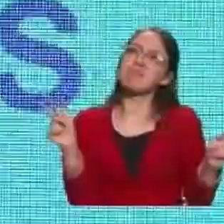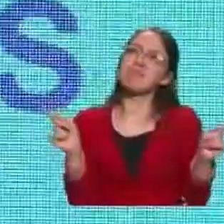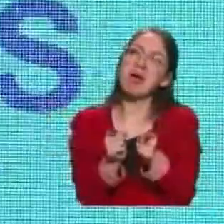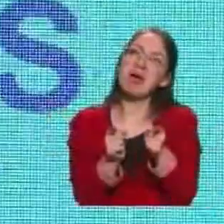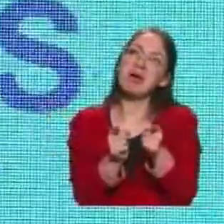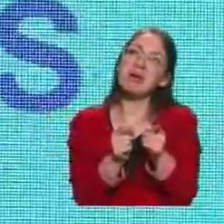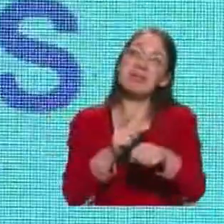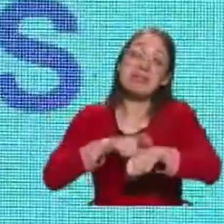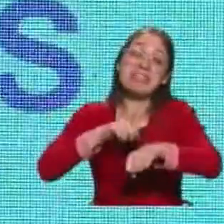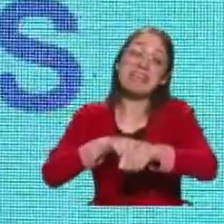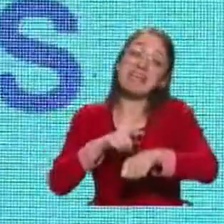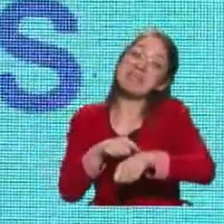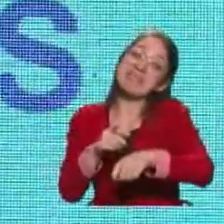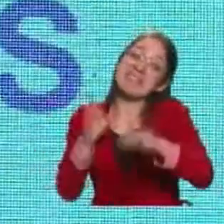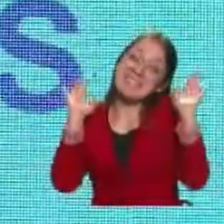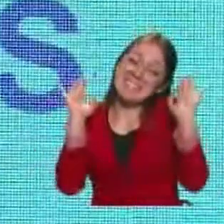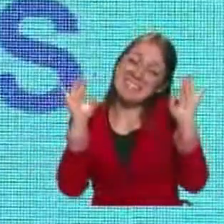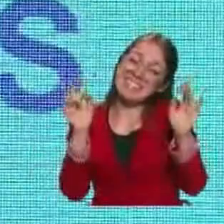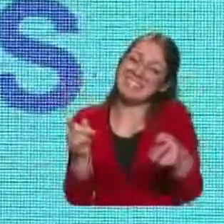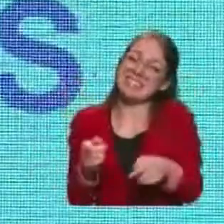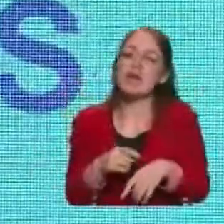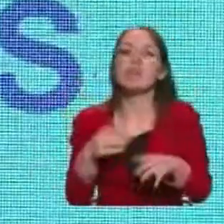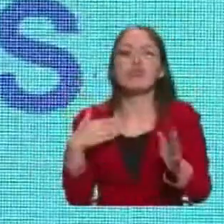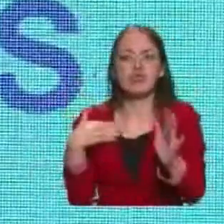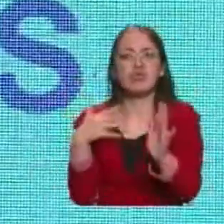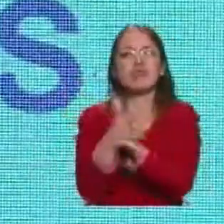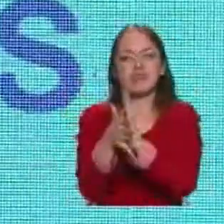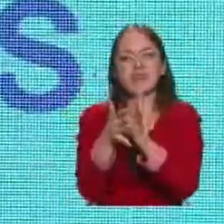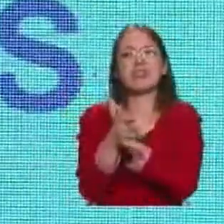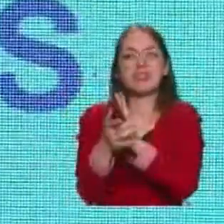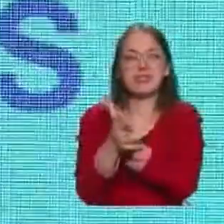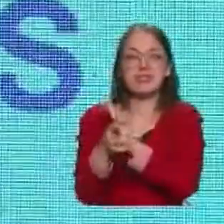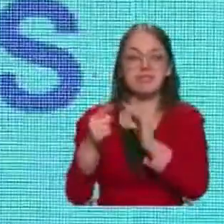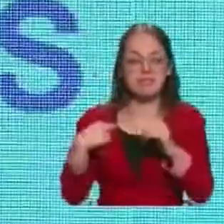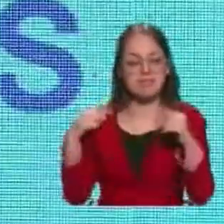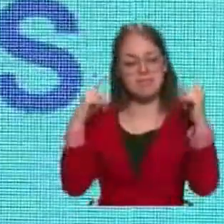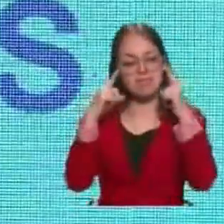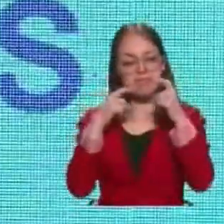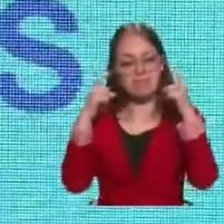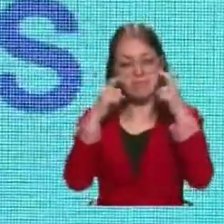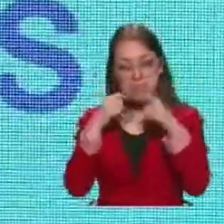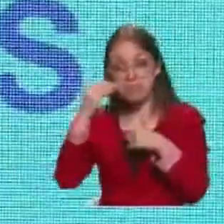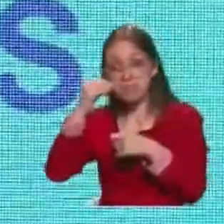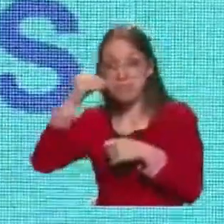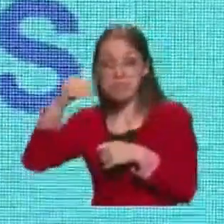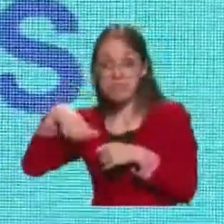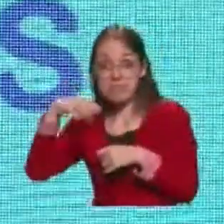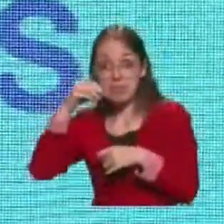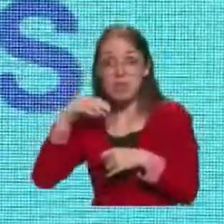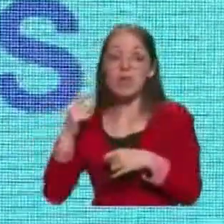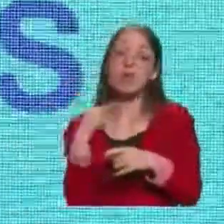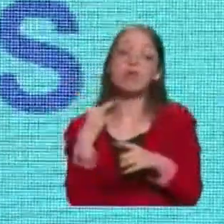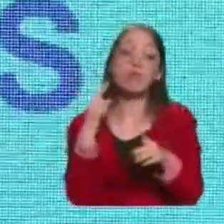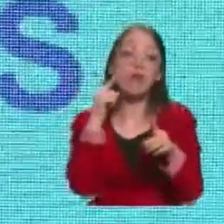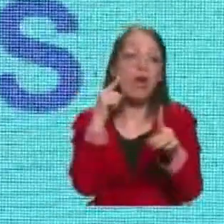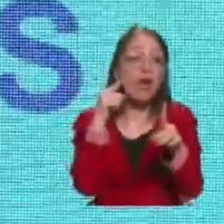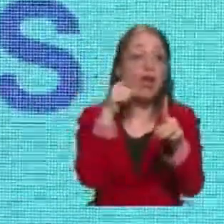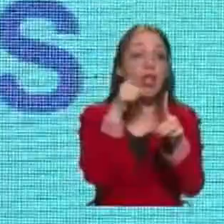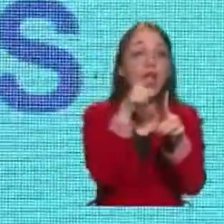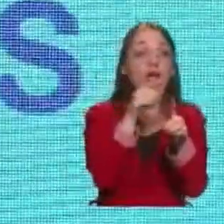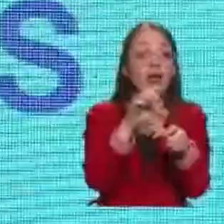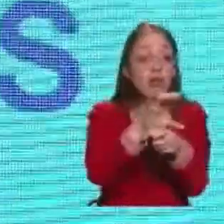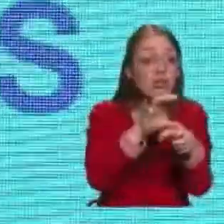el tiempo es muy limitado pero quería hacer este análisis del envigado no sigamos por el rumbo de ciudadanos inteligentes